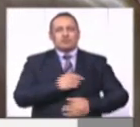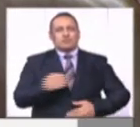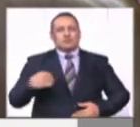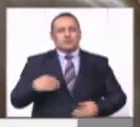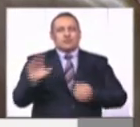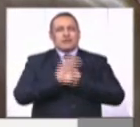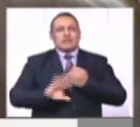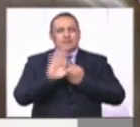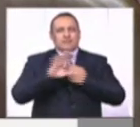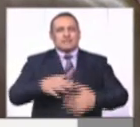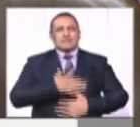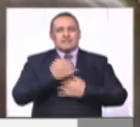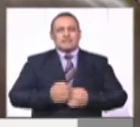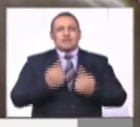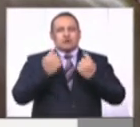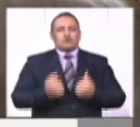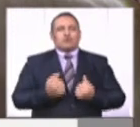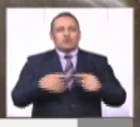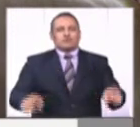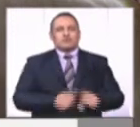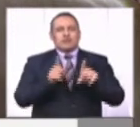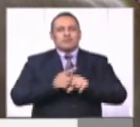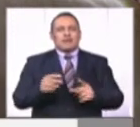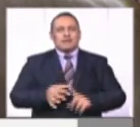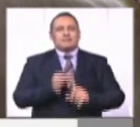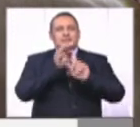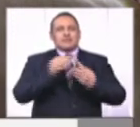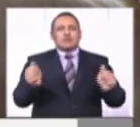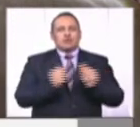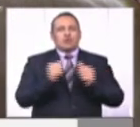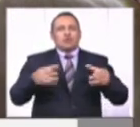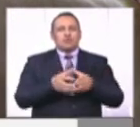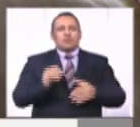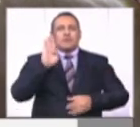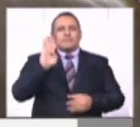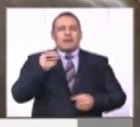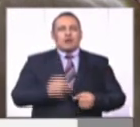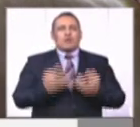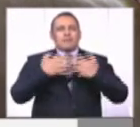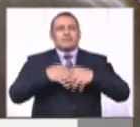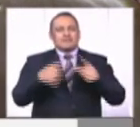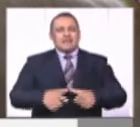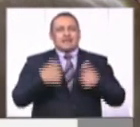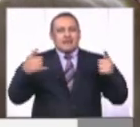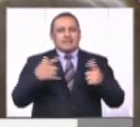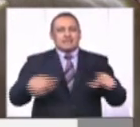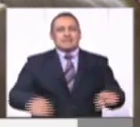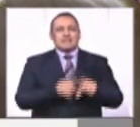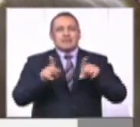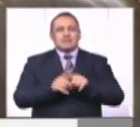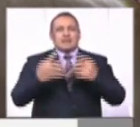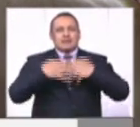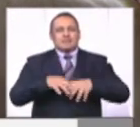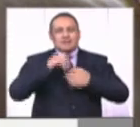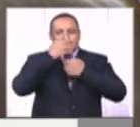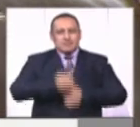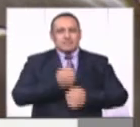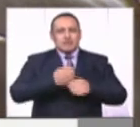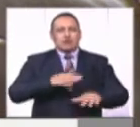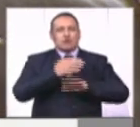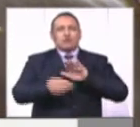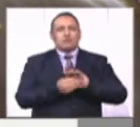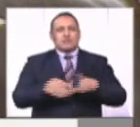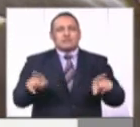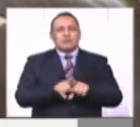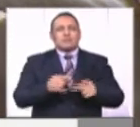defienden intereses económicos particulares de bancos empresas transnacionales y empresas mineras corruptas